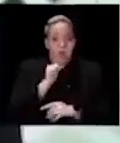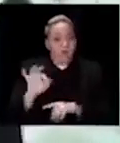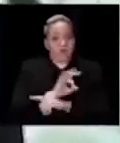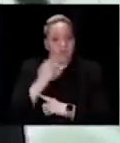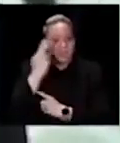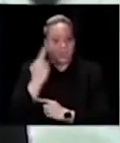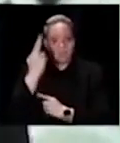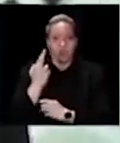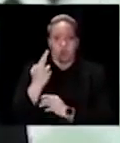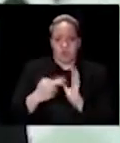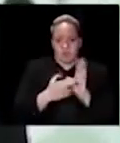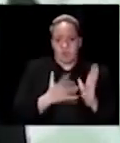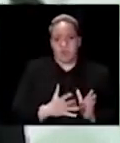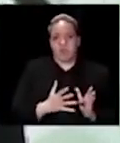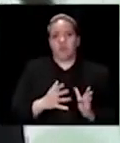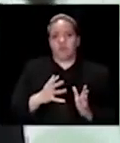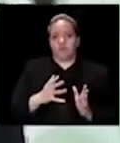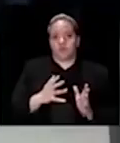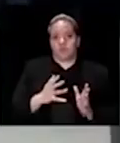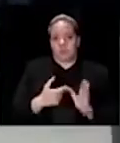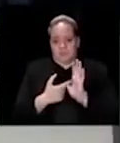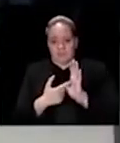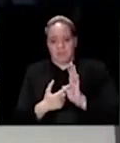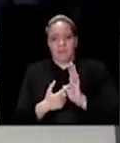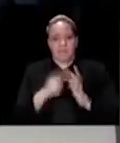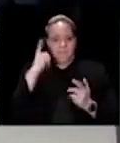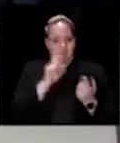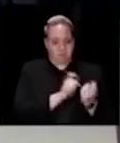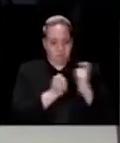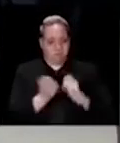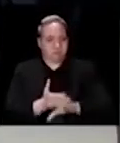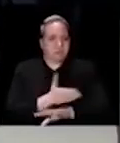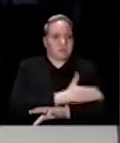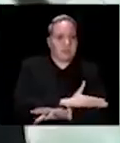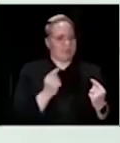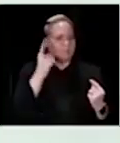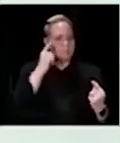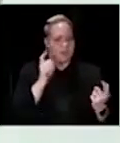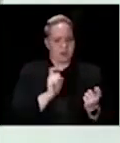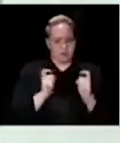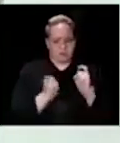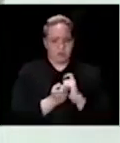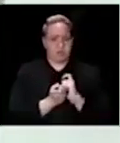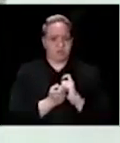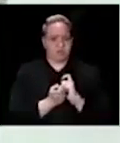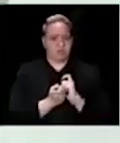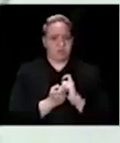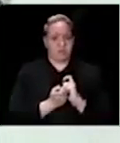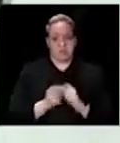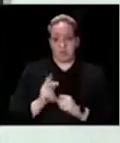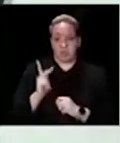señor Miyagi. Si no la has visto, te vas a perder. Y yo no pierdo. Yo soy el Daniel San de esta contienda. A regreso, los candidatos